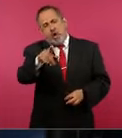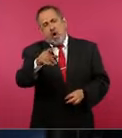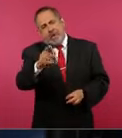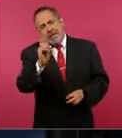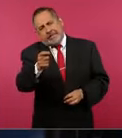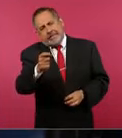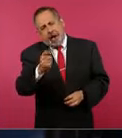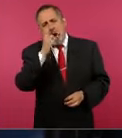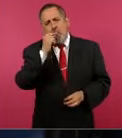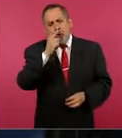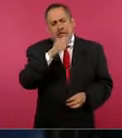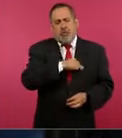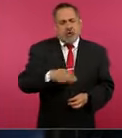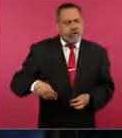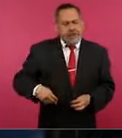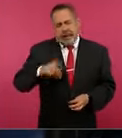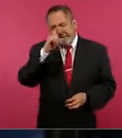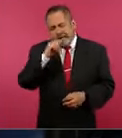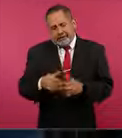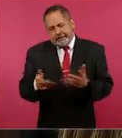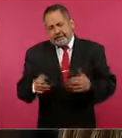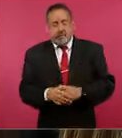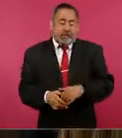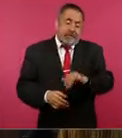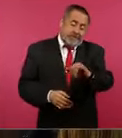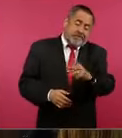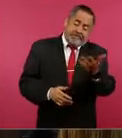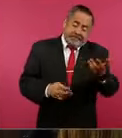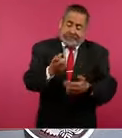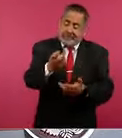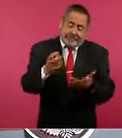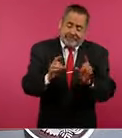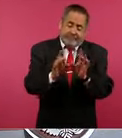municipal quedó rebasada ante la turba. Sí, así fue.